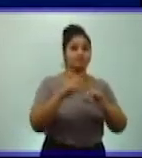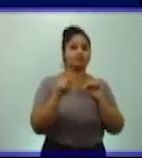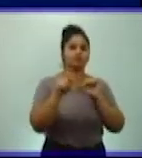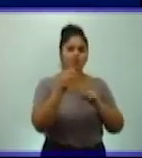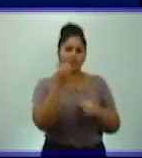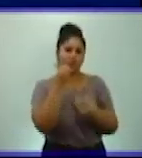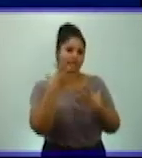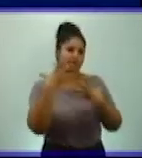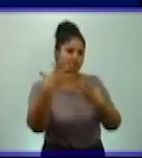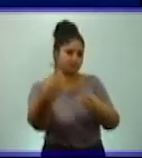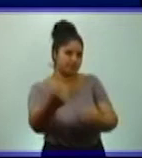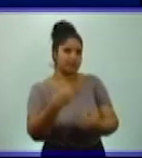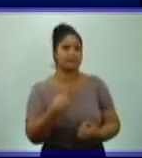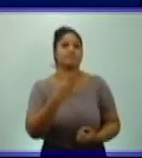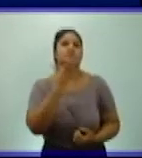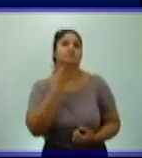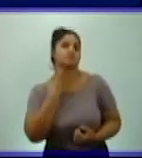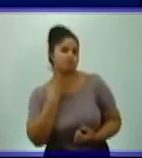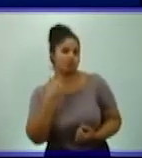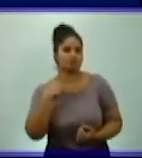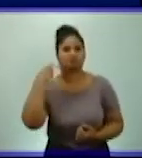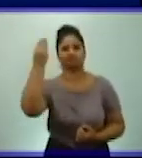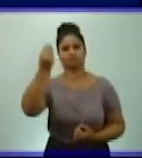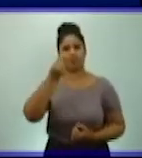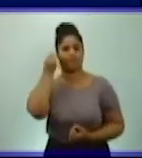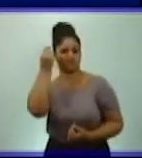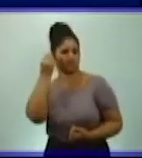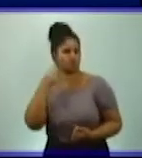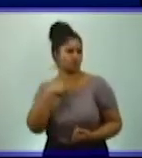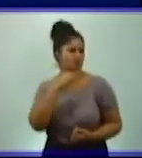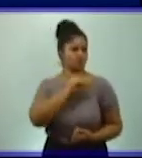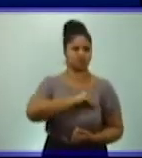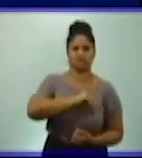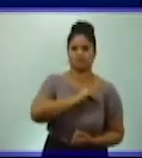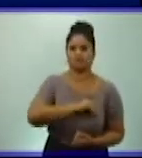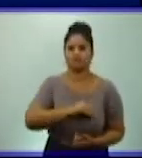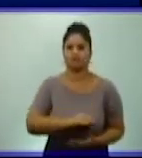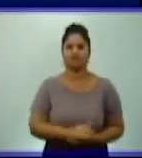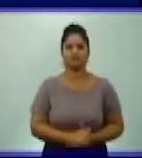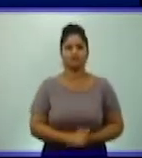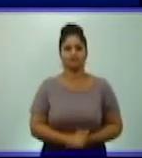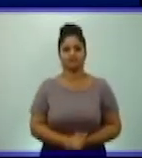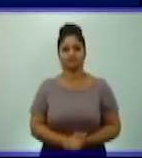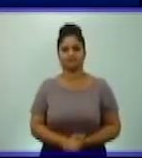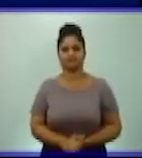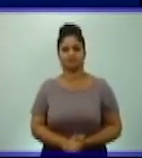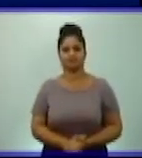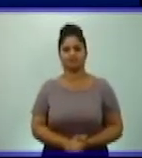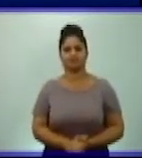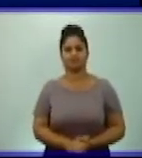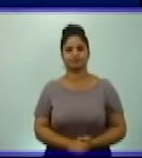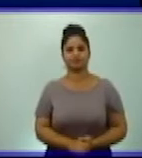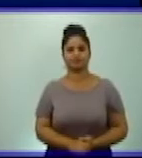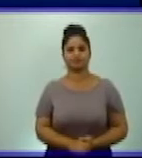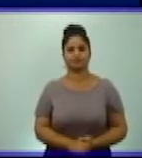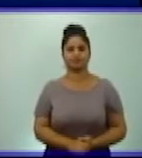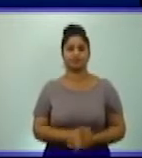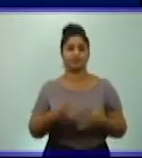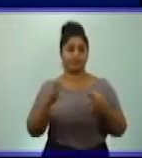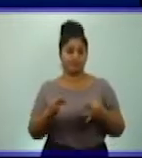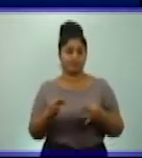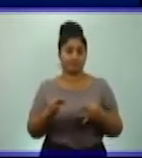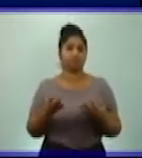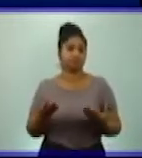vocablo rigores? Bueno, baste de austeridad, de severidad excesiva, de aspereza, de dureza, es decir, como diciendo,